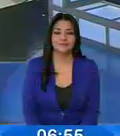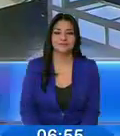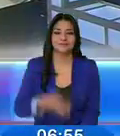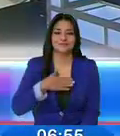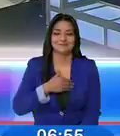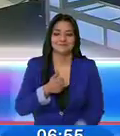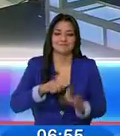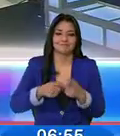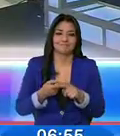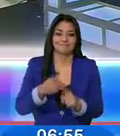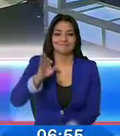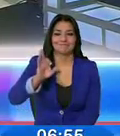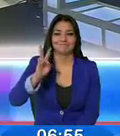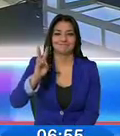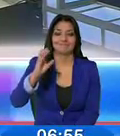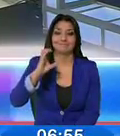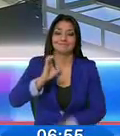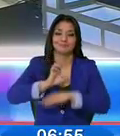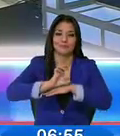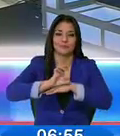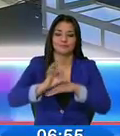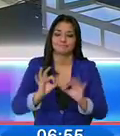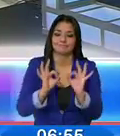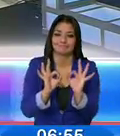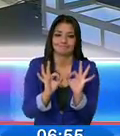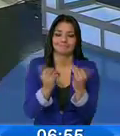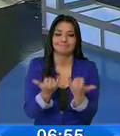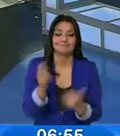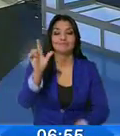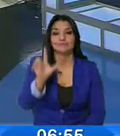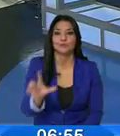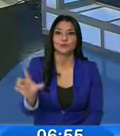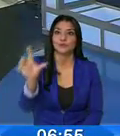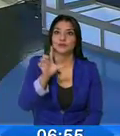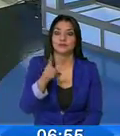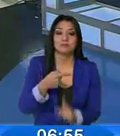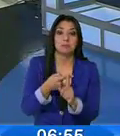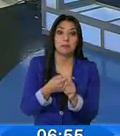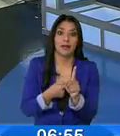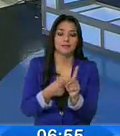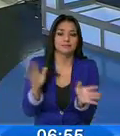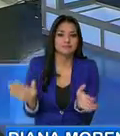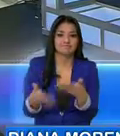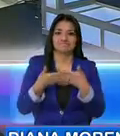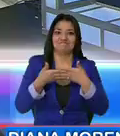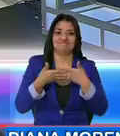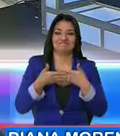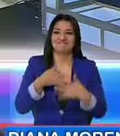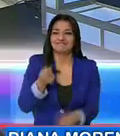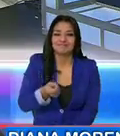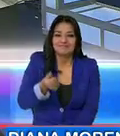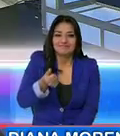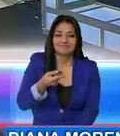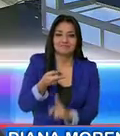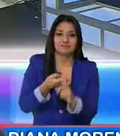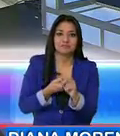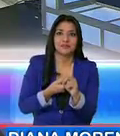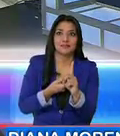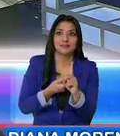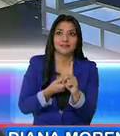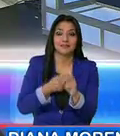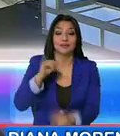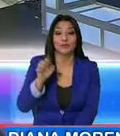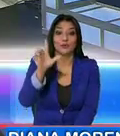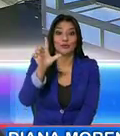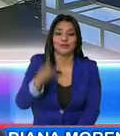¿Qué dicen amigos de TVC en todo el país? Aquí estamos el lunes, cerrando ya el mes, mi querida Ali, ¿cómo estamos? Se acaba, se acaba el mes, ¿no? De agosto,